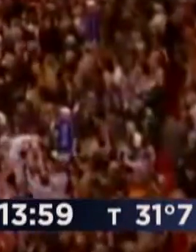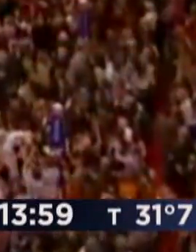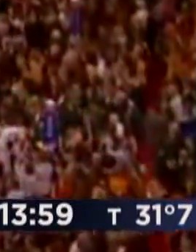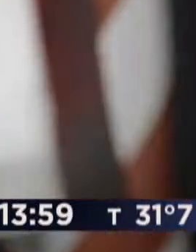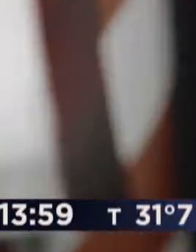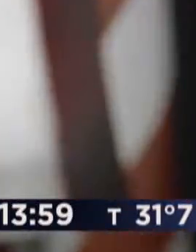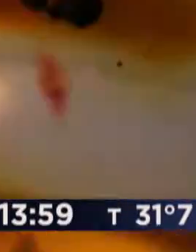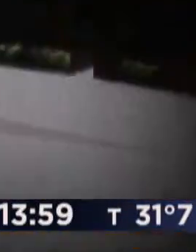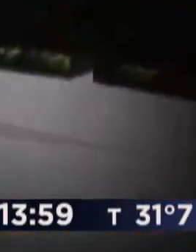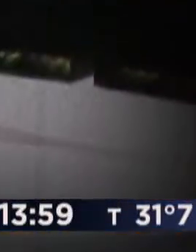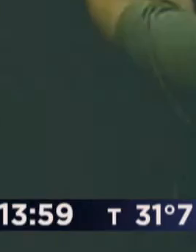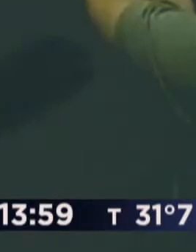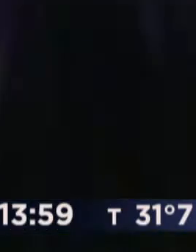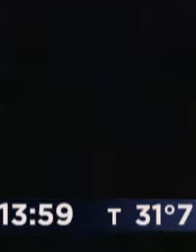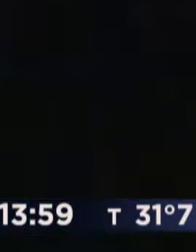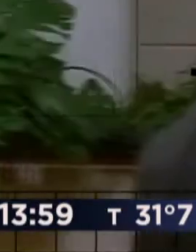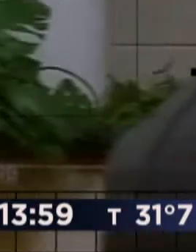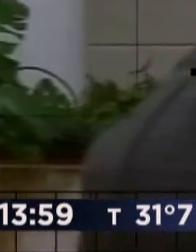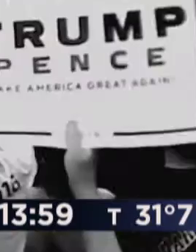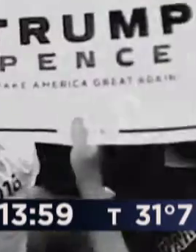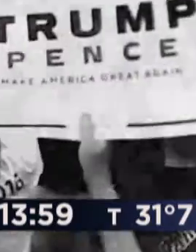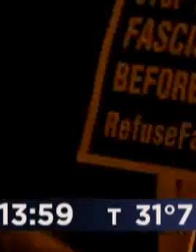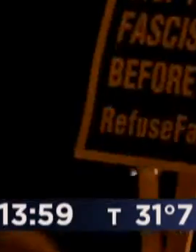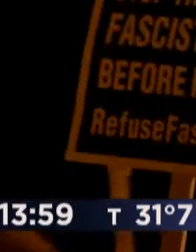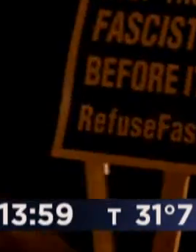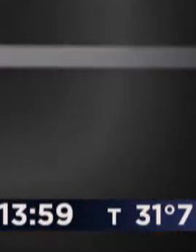I will build a great, great wall.